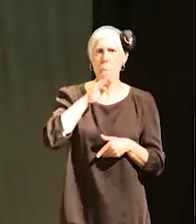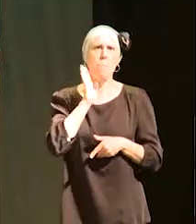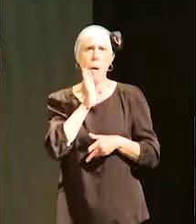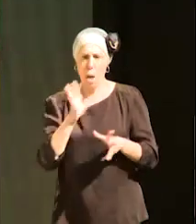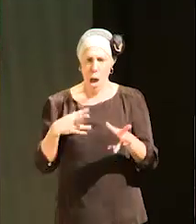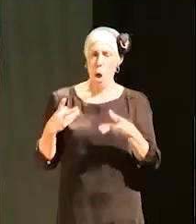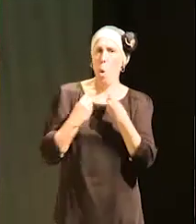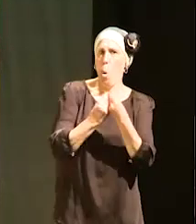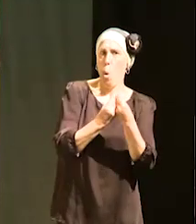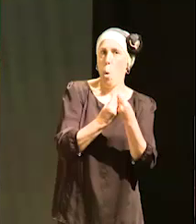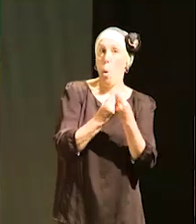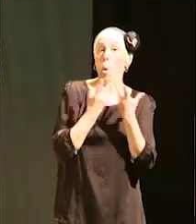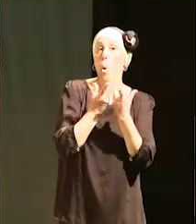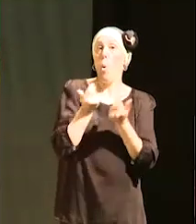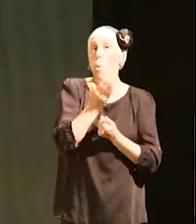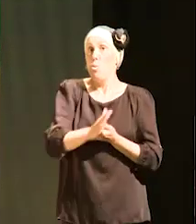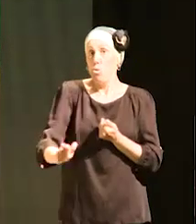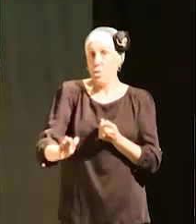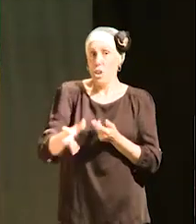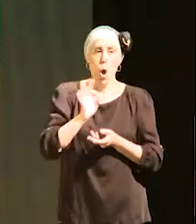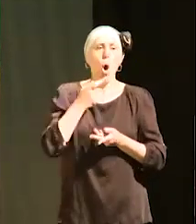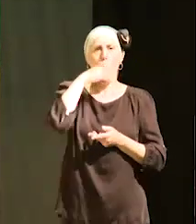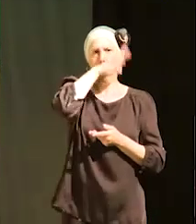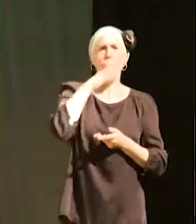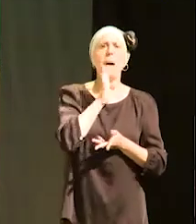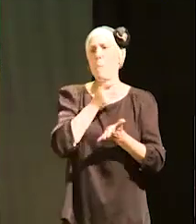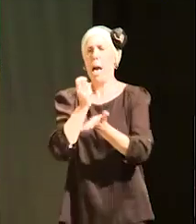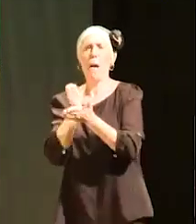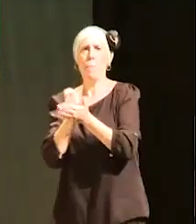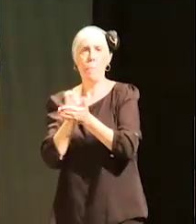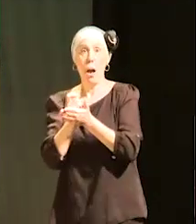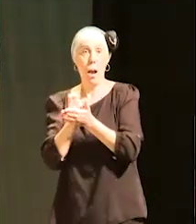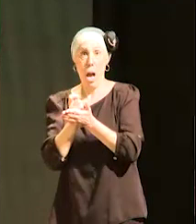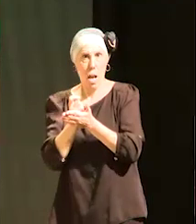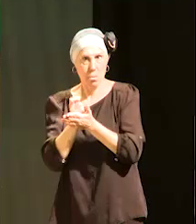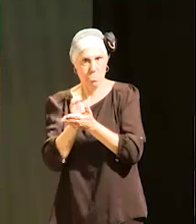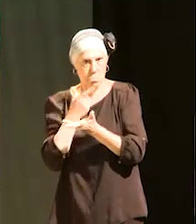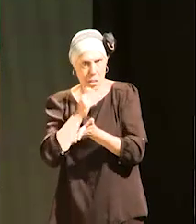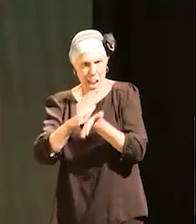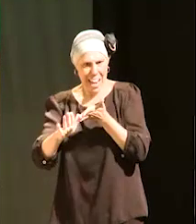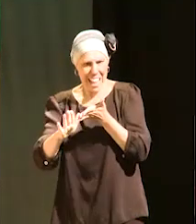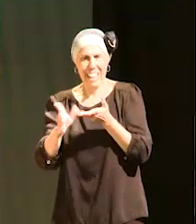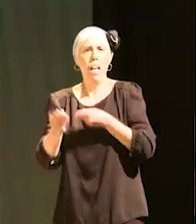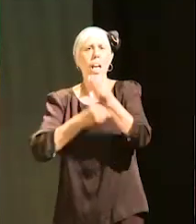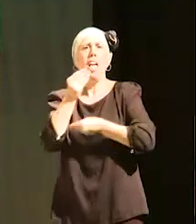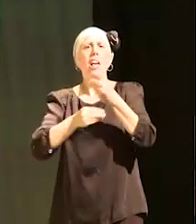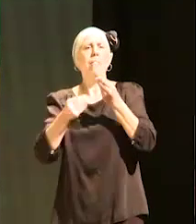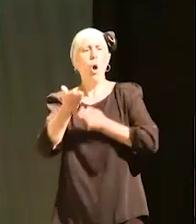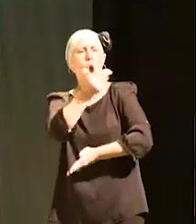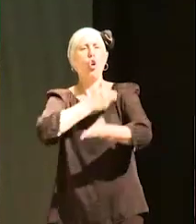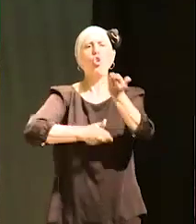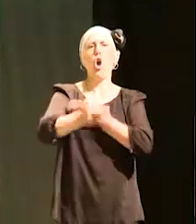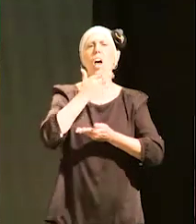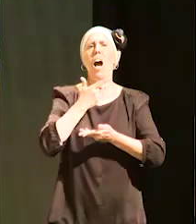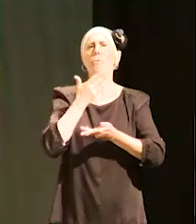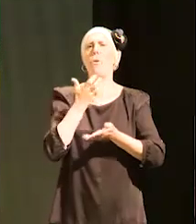que aportar dinero porque no había dinero ellos llegaban y ponían su ladrillo ellos un día llegaba y llevaba